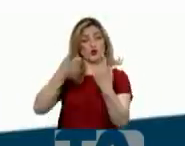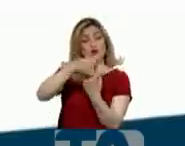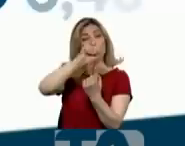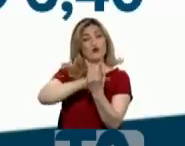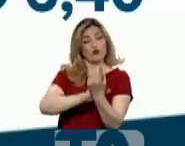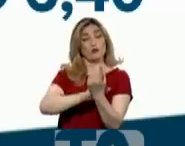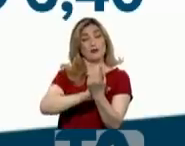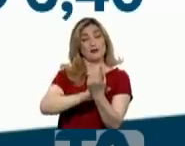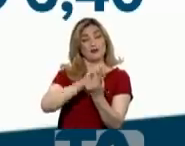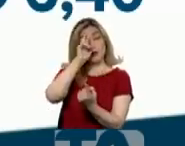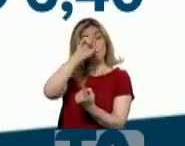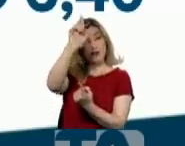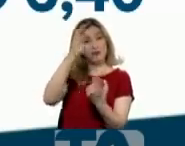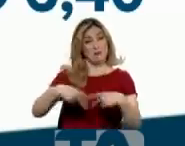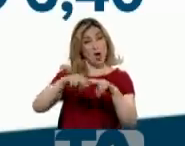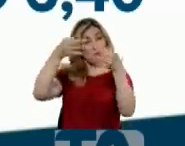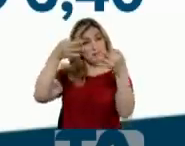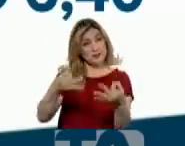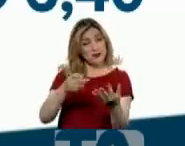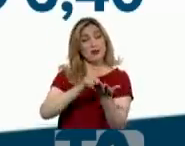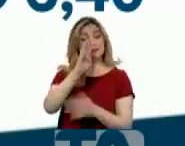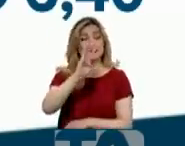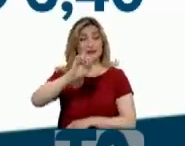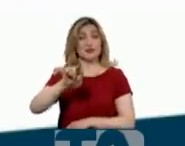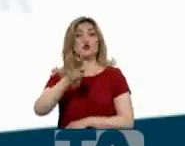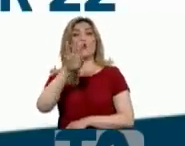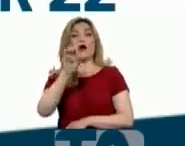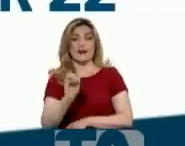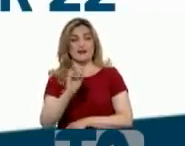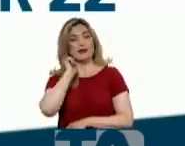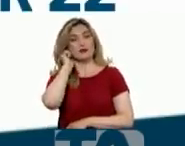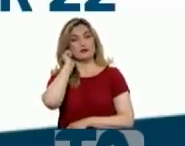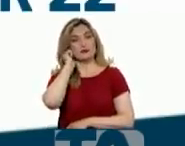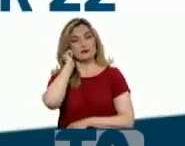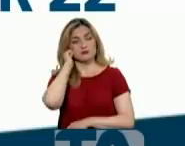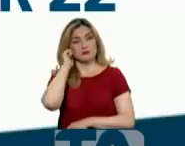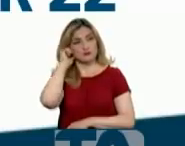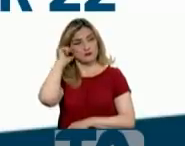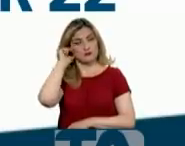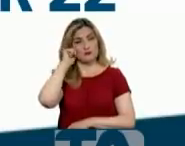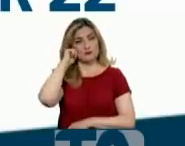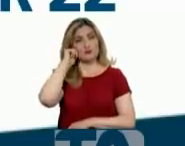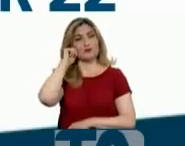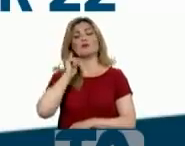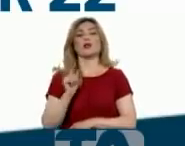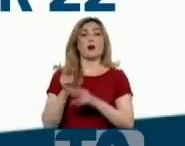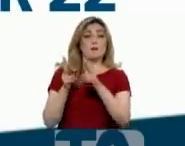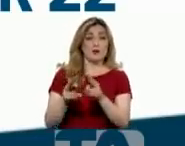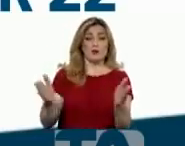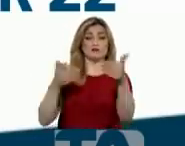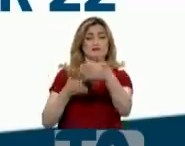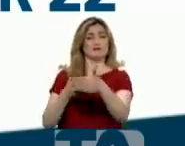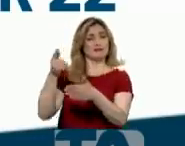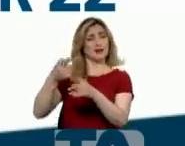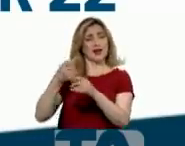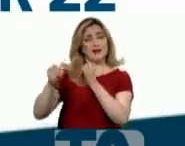recibe cuando se respete el precio oficial seis dólares con 40 pero la misma caja se la puede encontrar hasta en 22 euros en